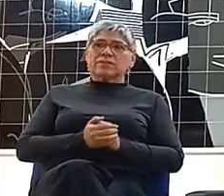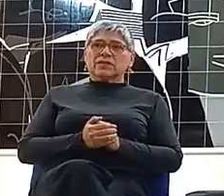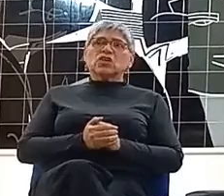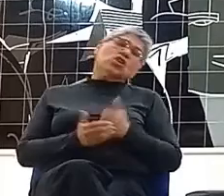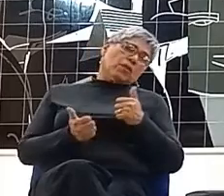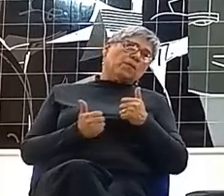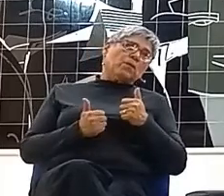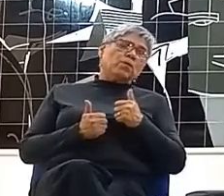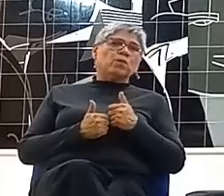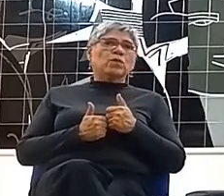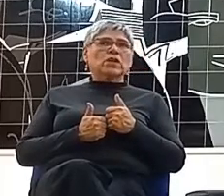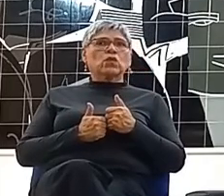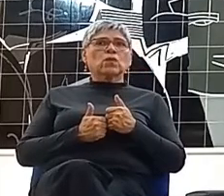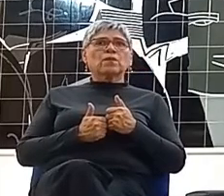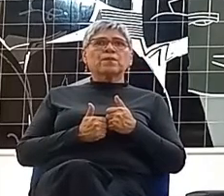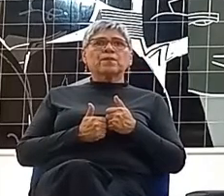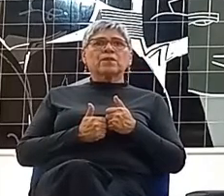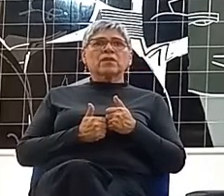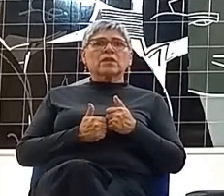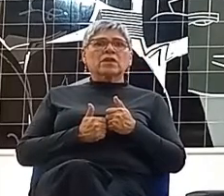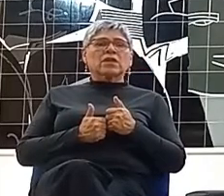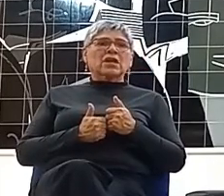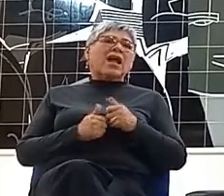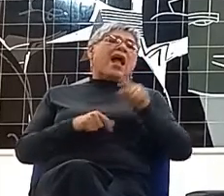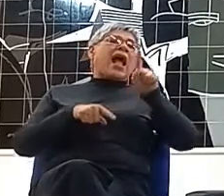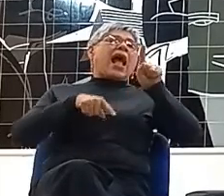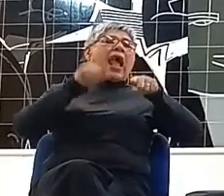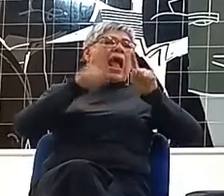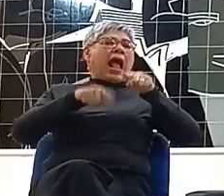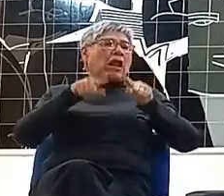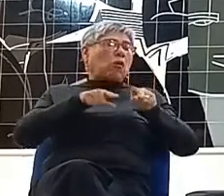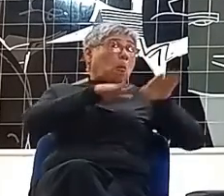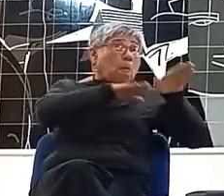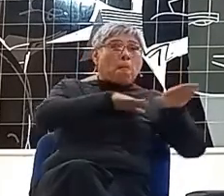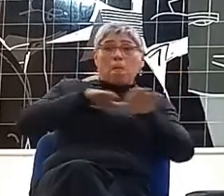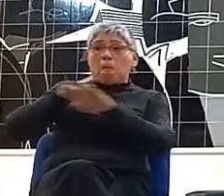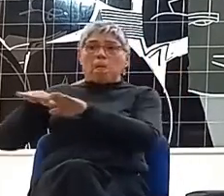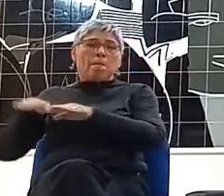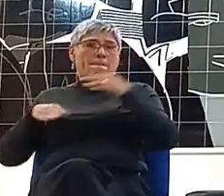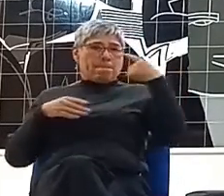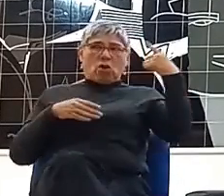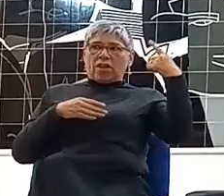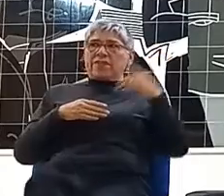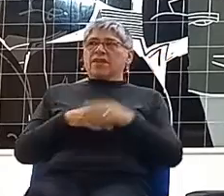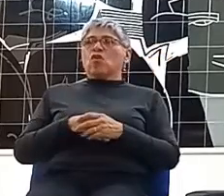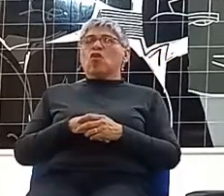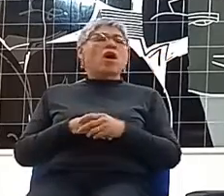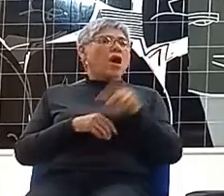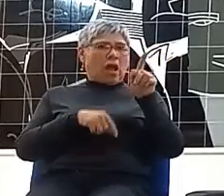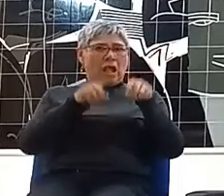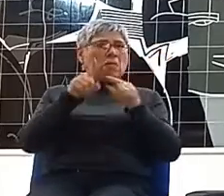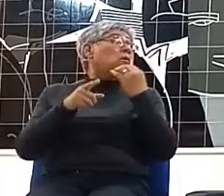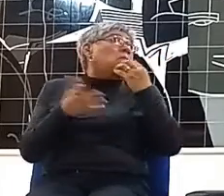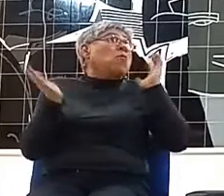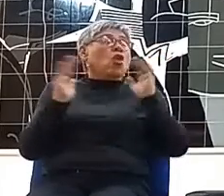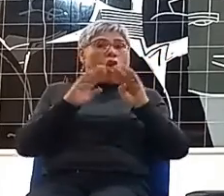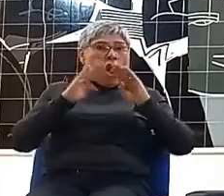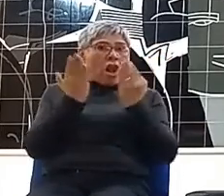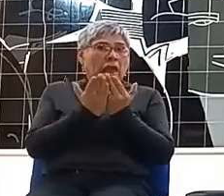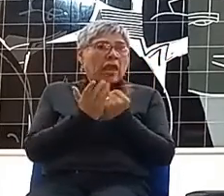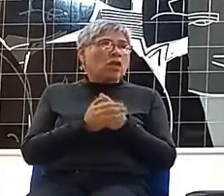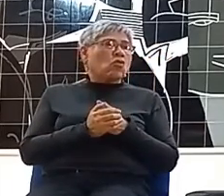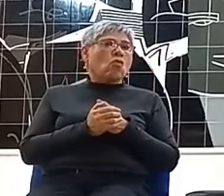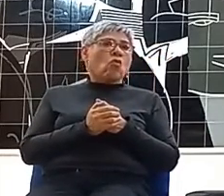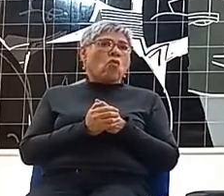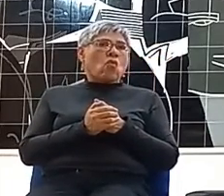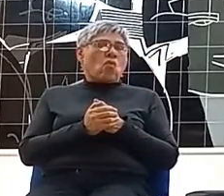bueno, yo en los 80 había tenido alguna militancia política, como muchos de nosotros, en el colegio, en la